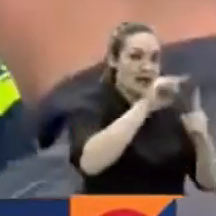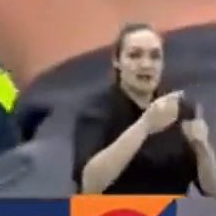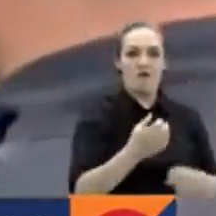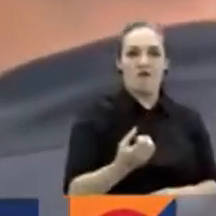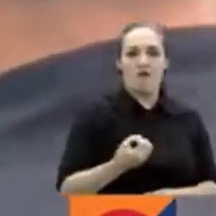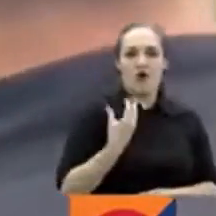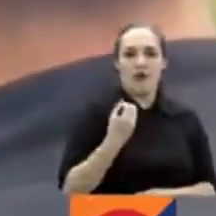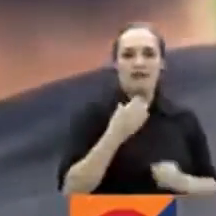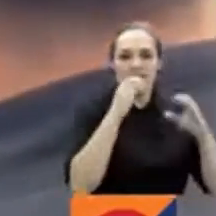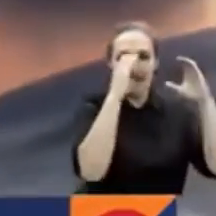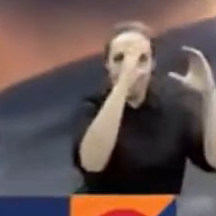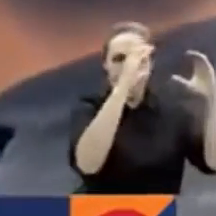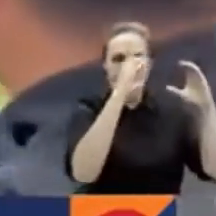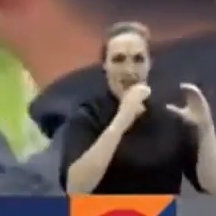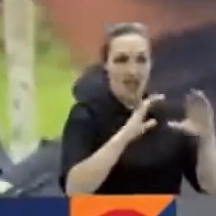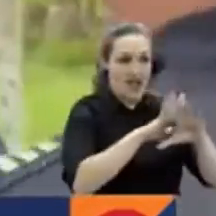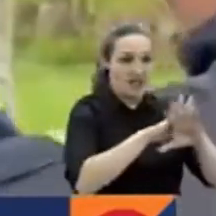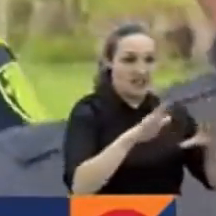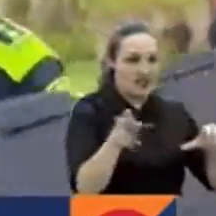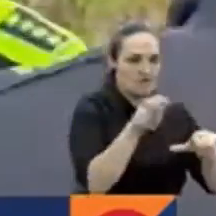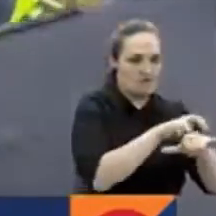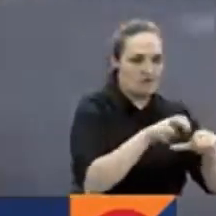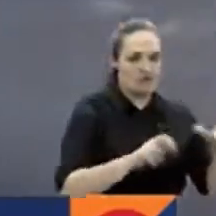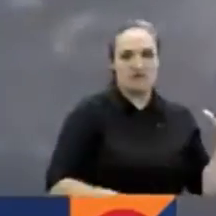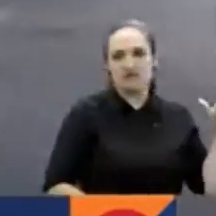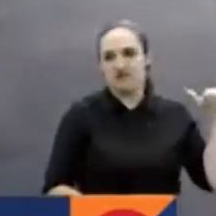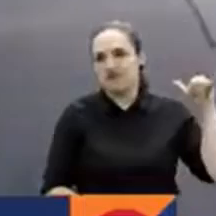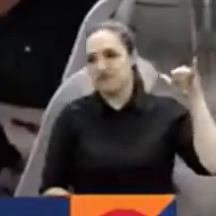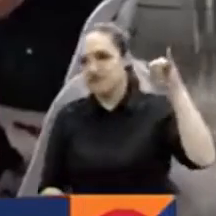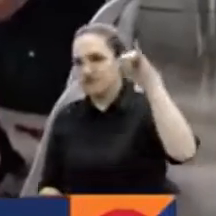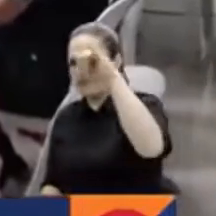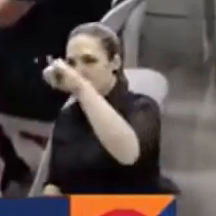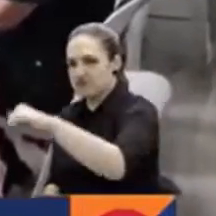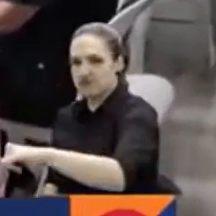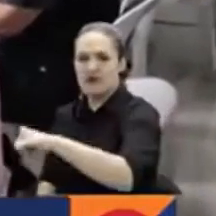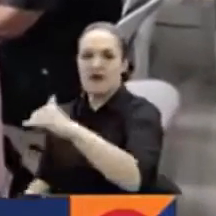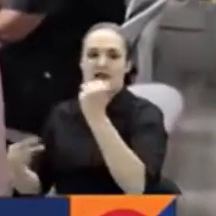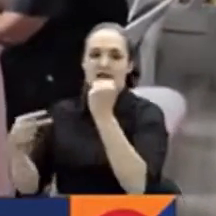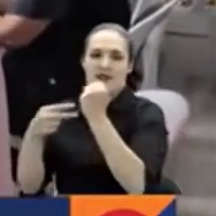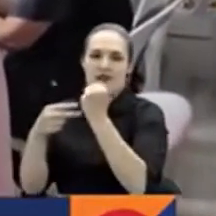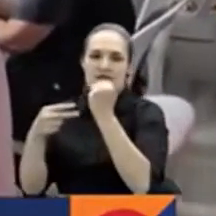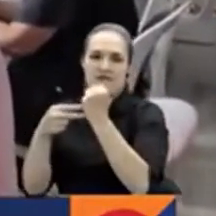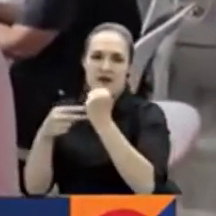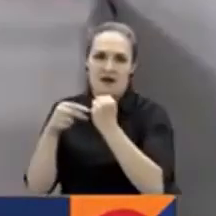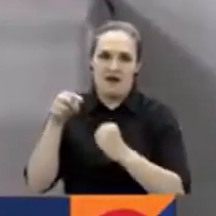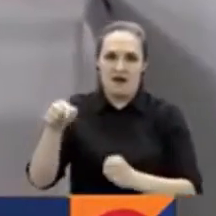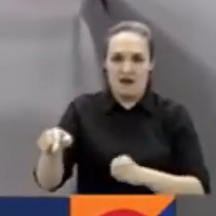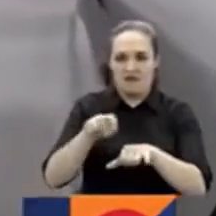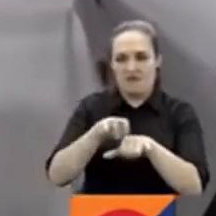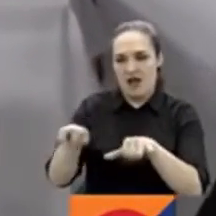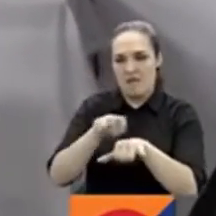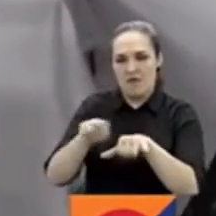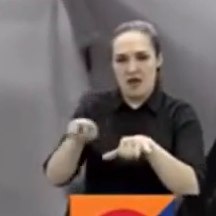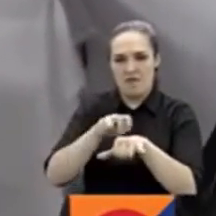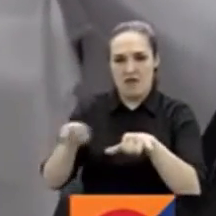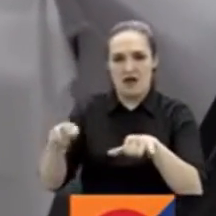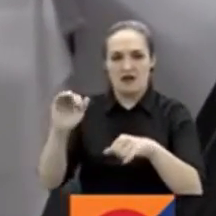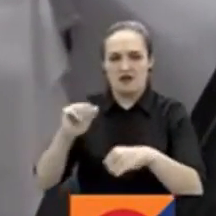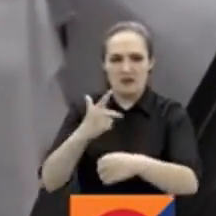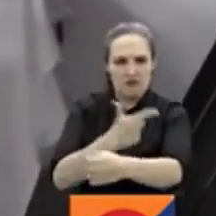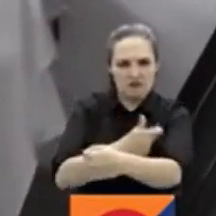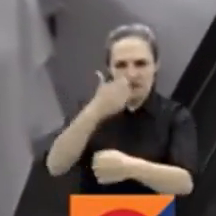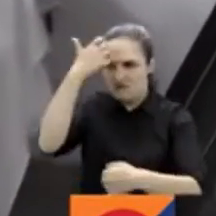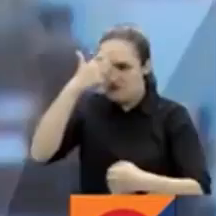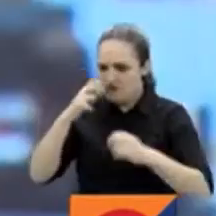capital caqueteña, para luego abordar un avión de la Policía Nacional que los llevó hasta el aeropuerto Benito Salas Vargas de Neiva, donde recibieron